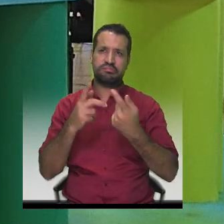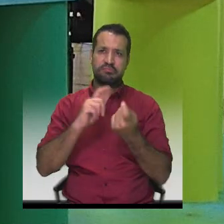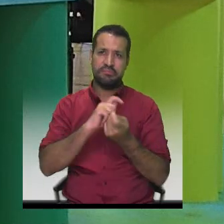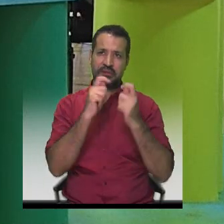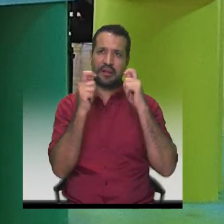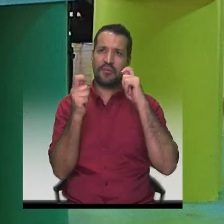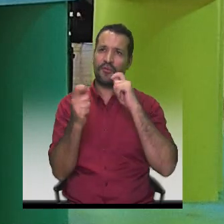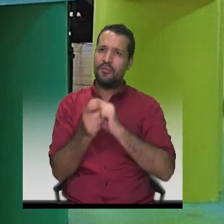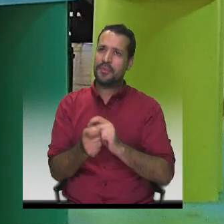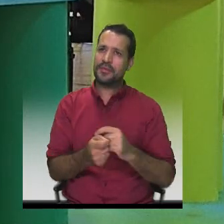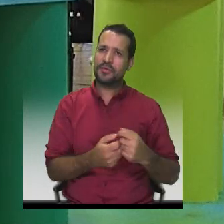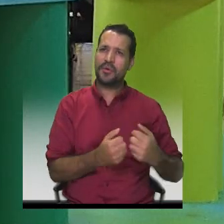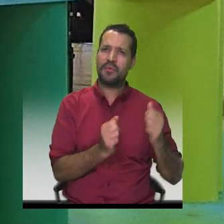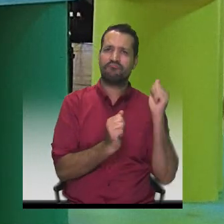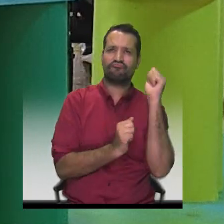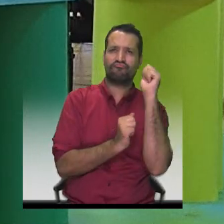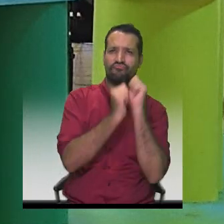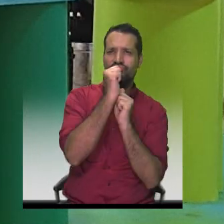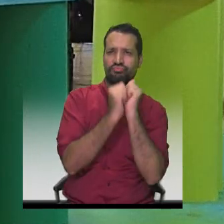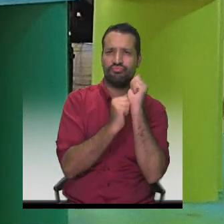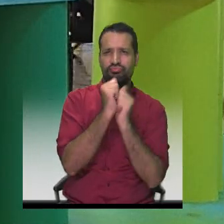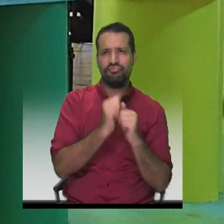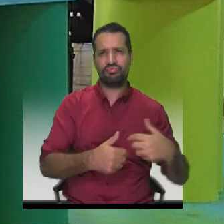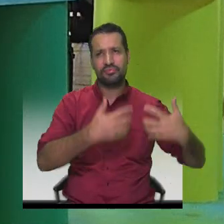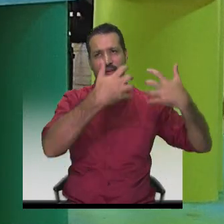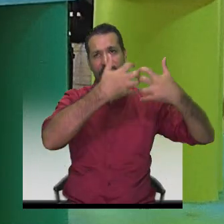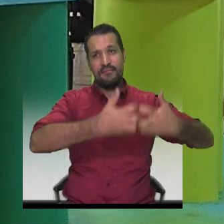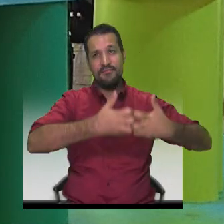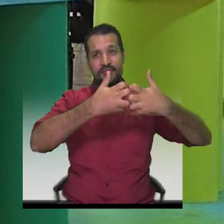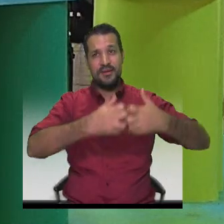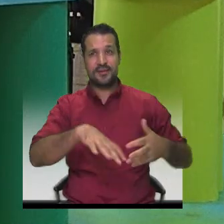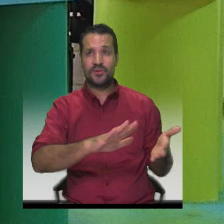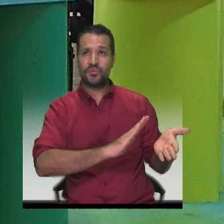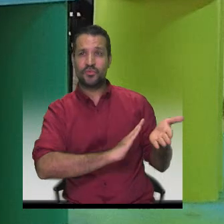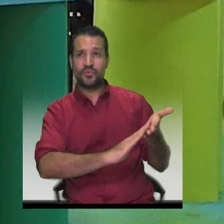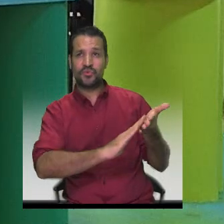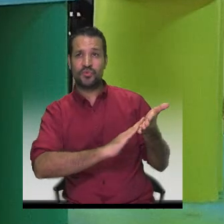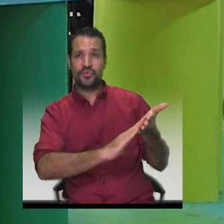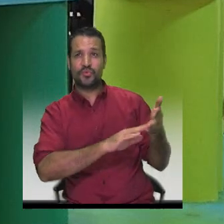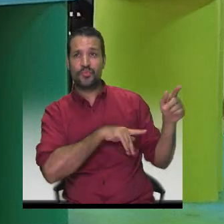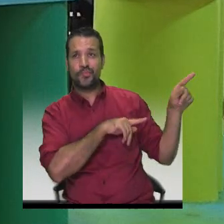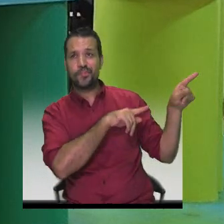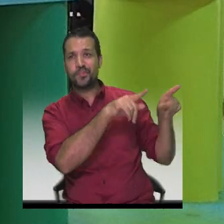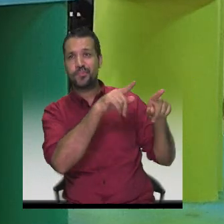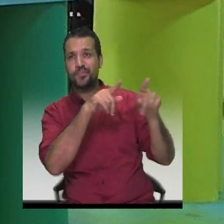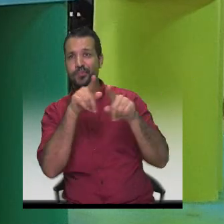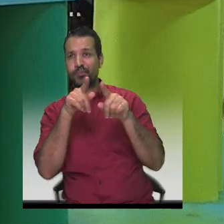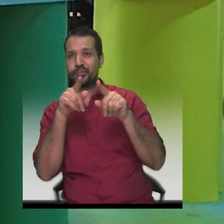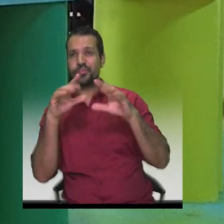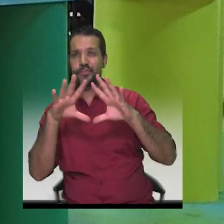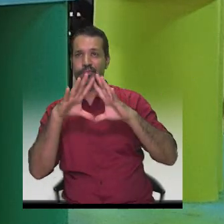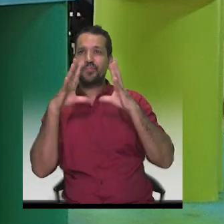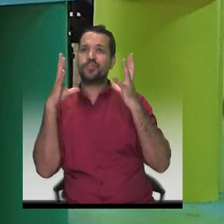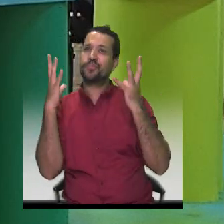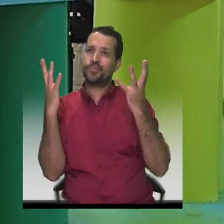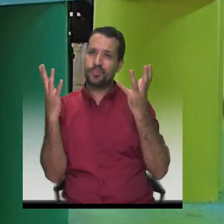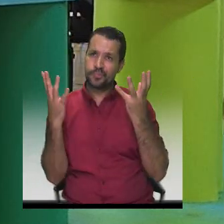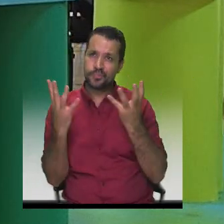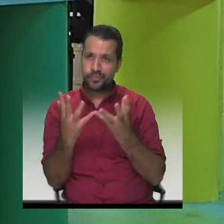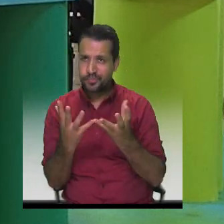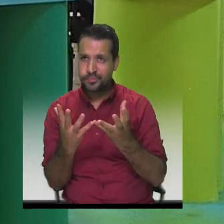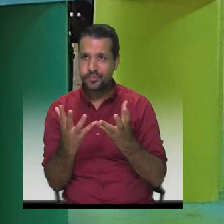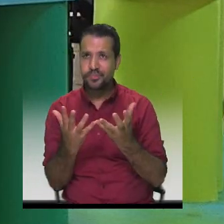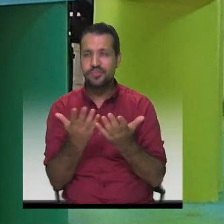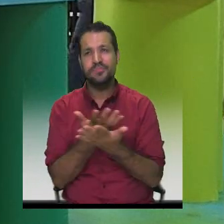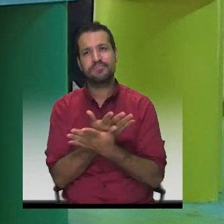industrial, por sí sola no va a solucionar los problemas que tenemos en el planeta, sino volvemos a